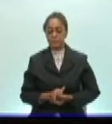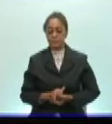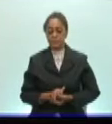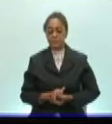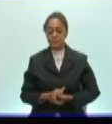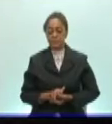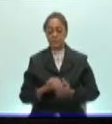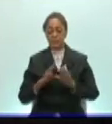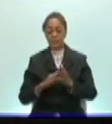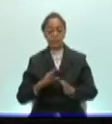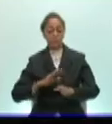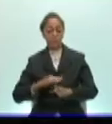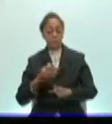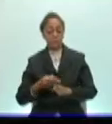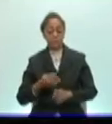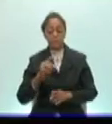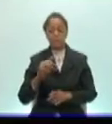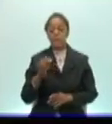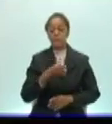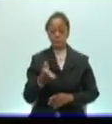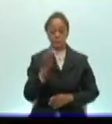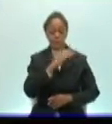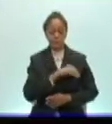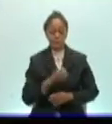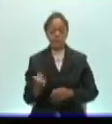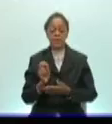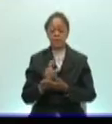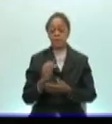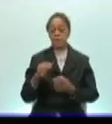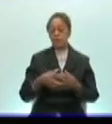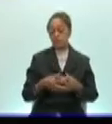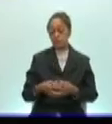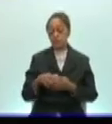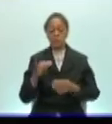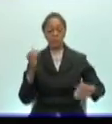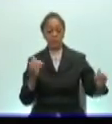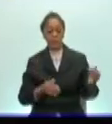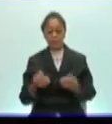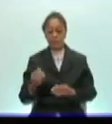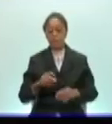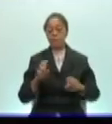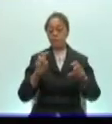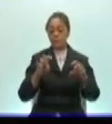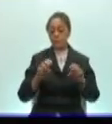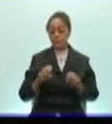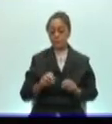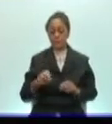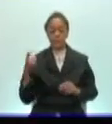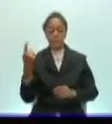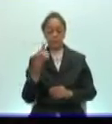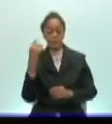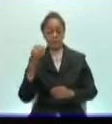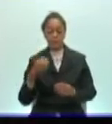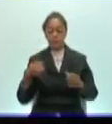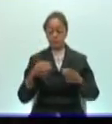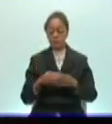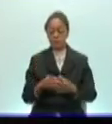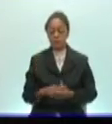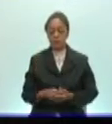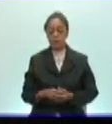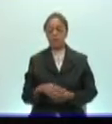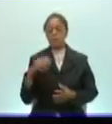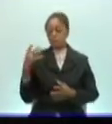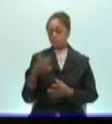Al mes siguiente, Fidel Castro regresa a Estados Unidos para participar en la Asamblea General de las Naciones Unidas. El